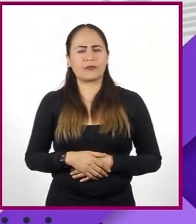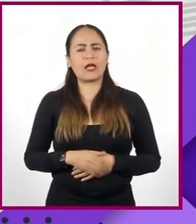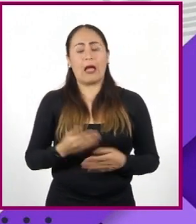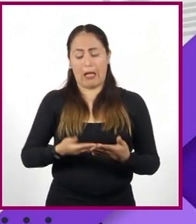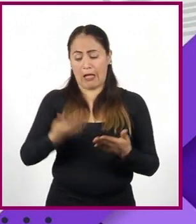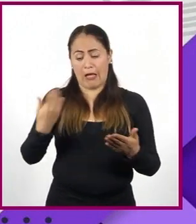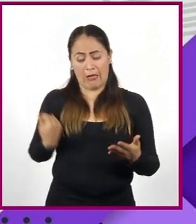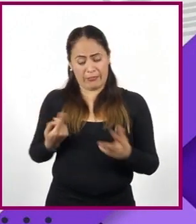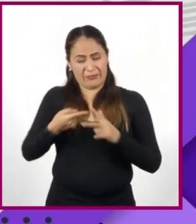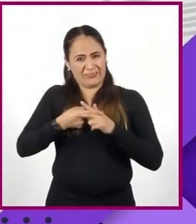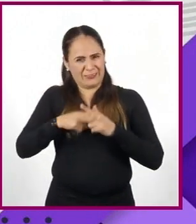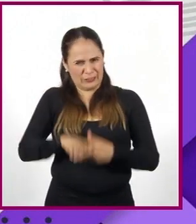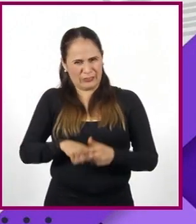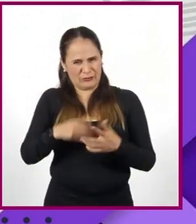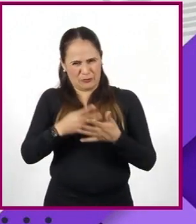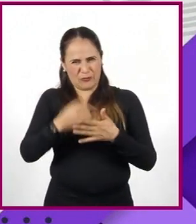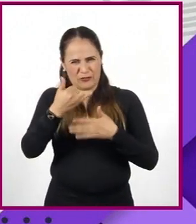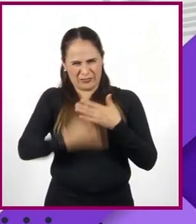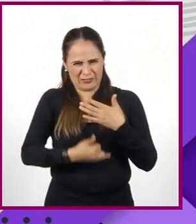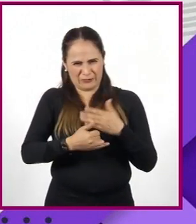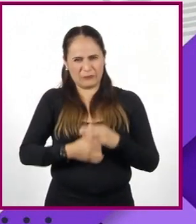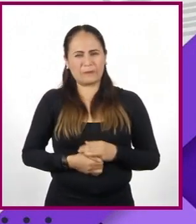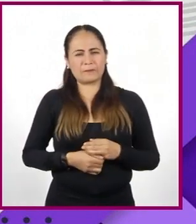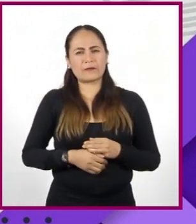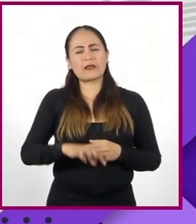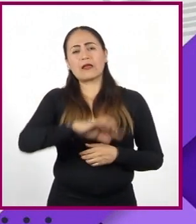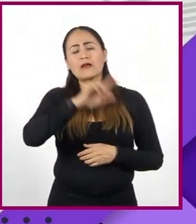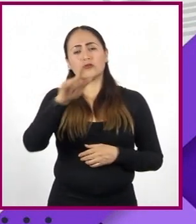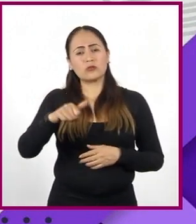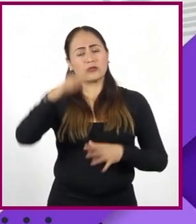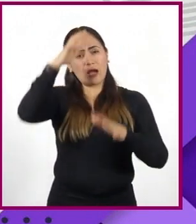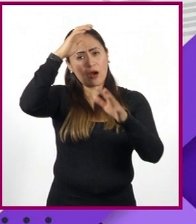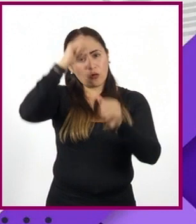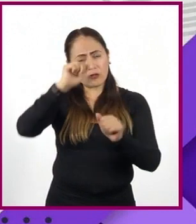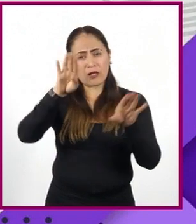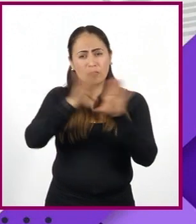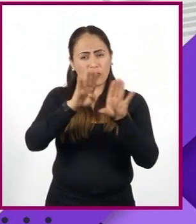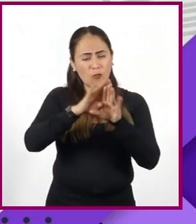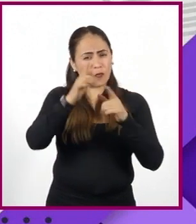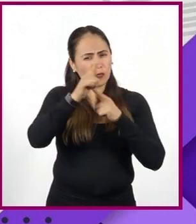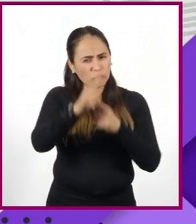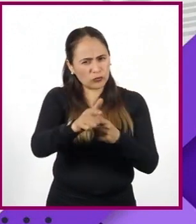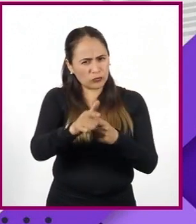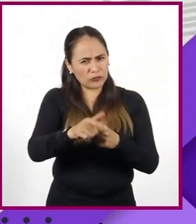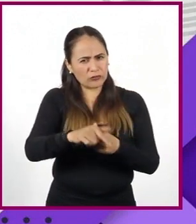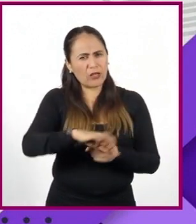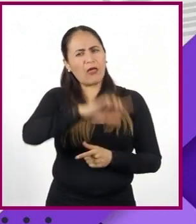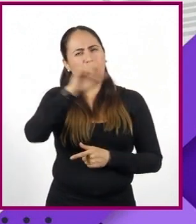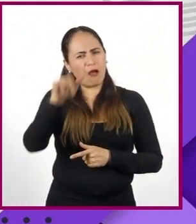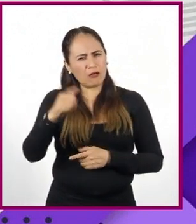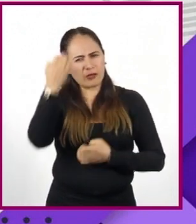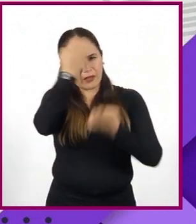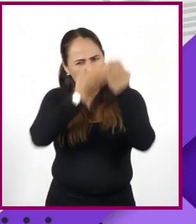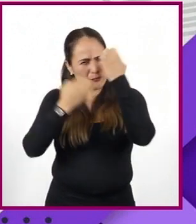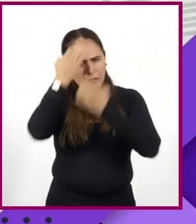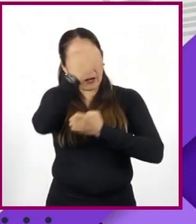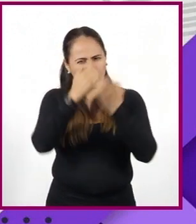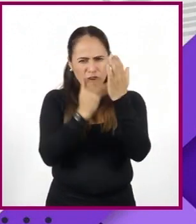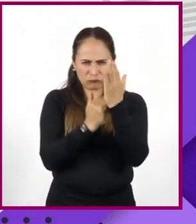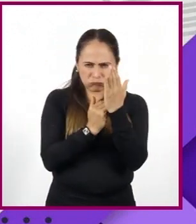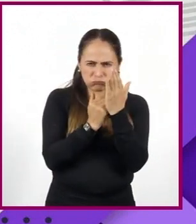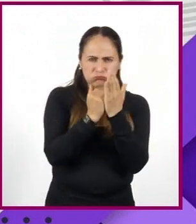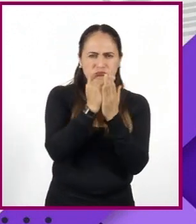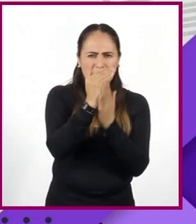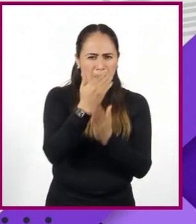establecido. Previo a este proceso, se deben acordar mecanismos de seguimiento y evaluación que permitan vigilar el desarrollo del